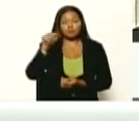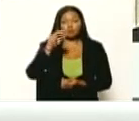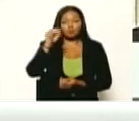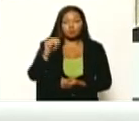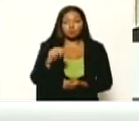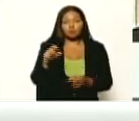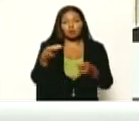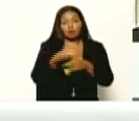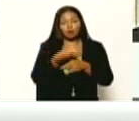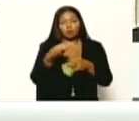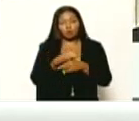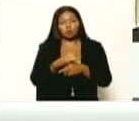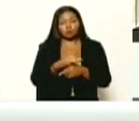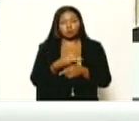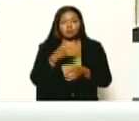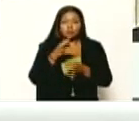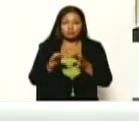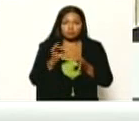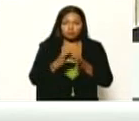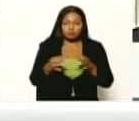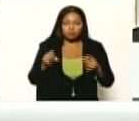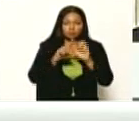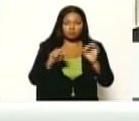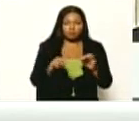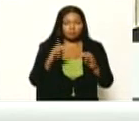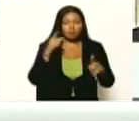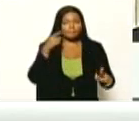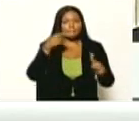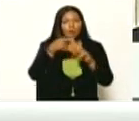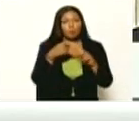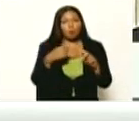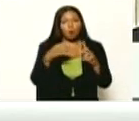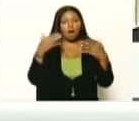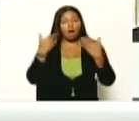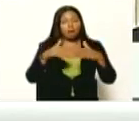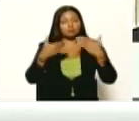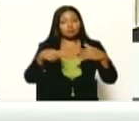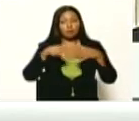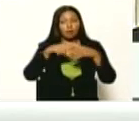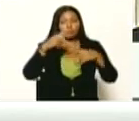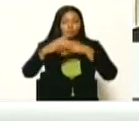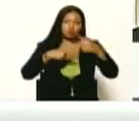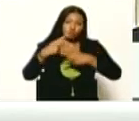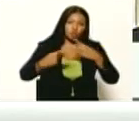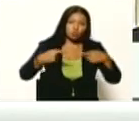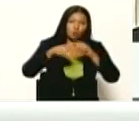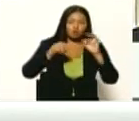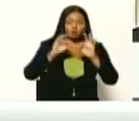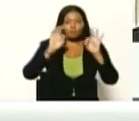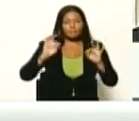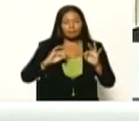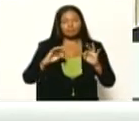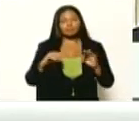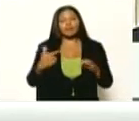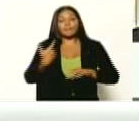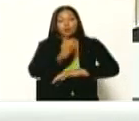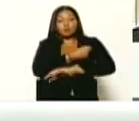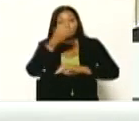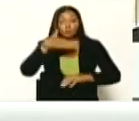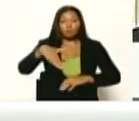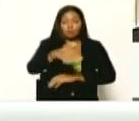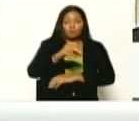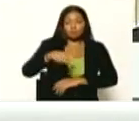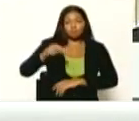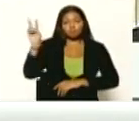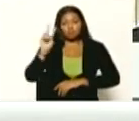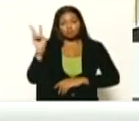agosto y septiembre vamos a una aceleración en el proceso de vacunación masiva del pueblo de